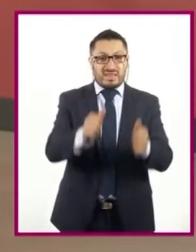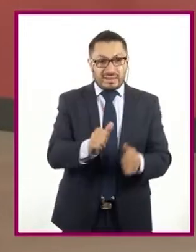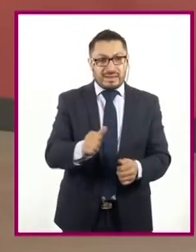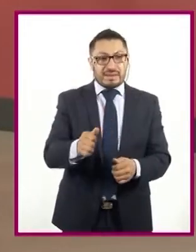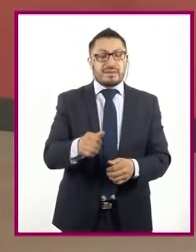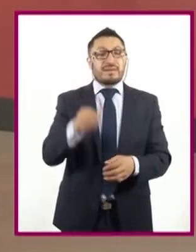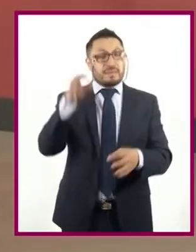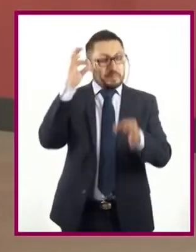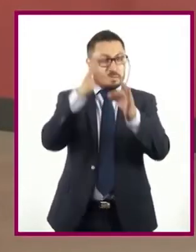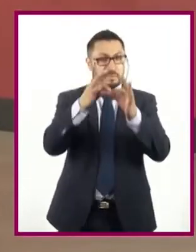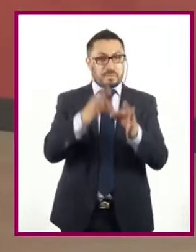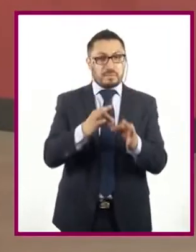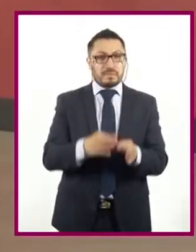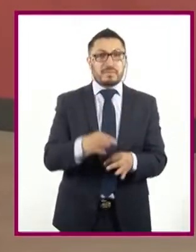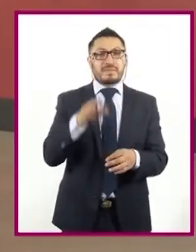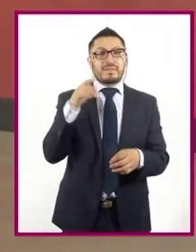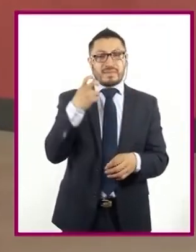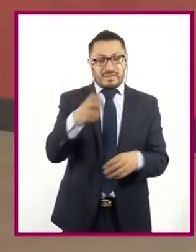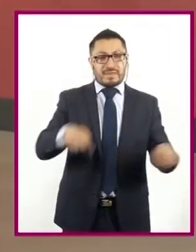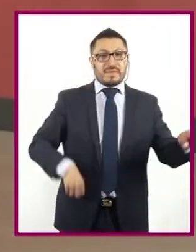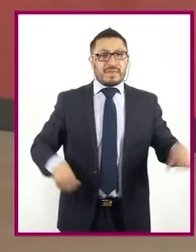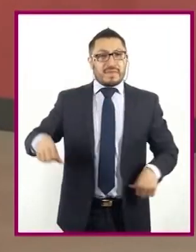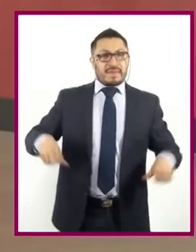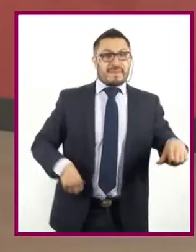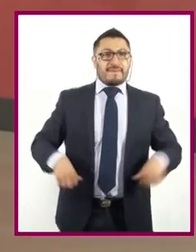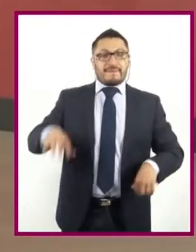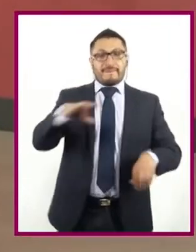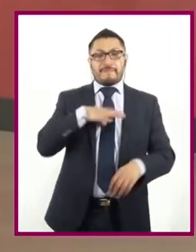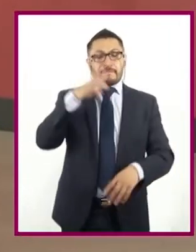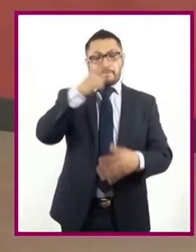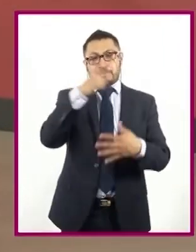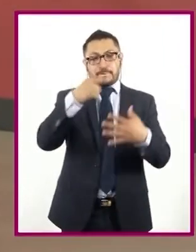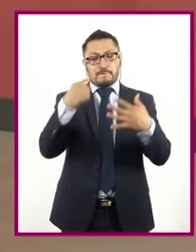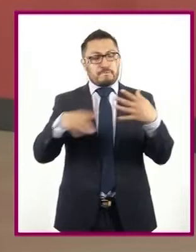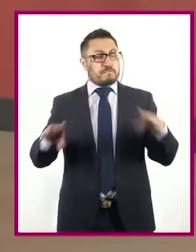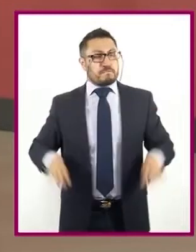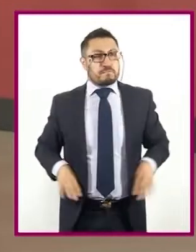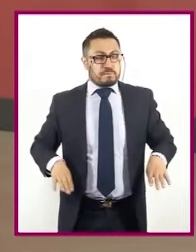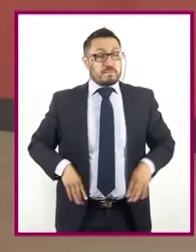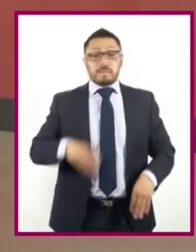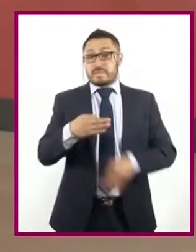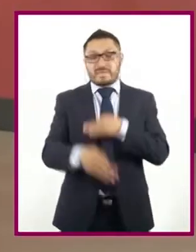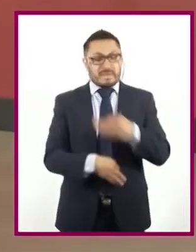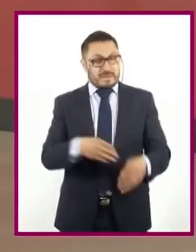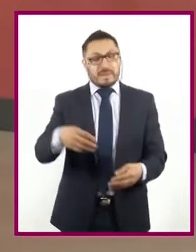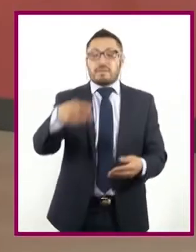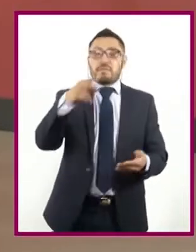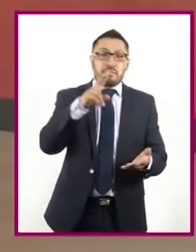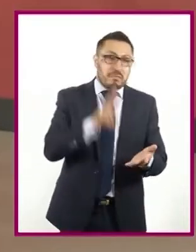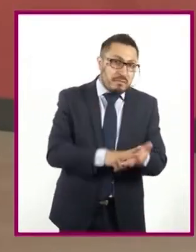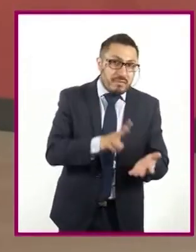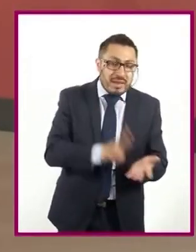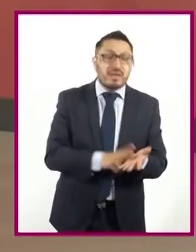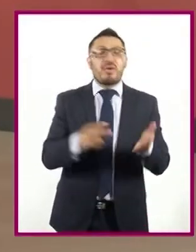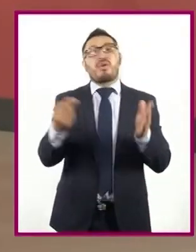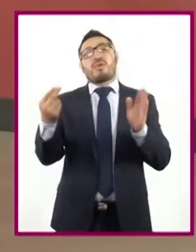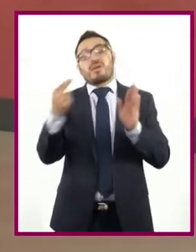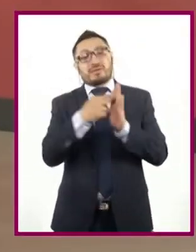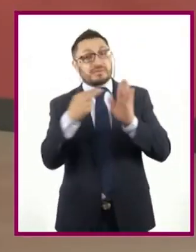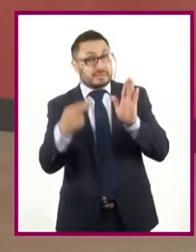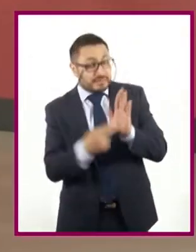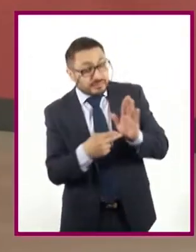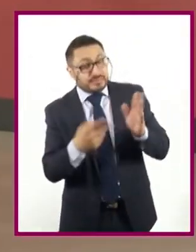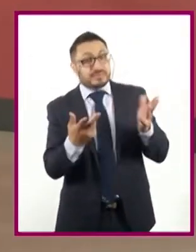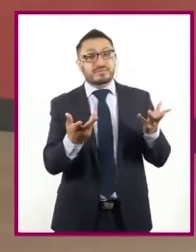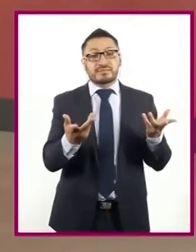se cumple el que dicha actividad tiene todos los elementos. Manejan valores, normatividad desde el punto